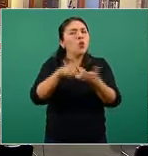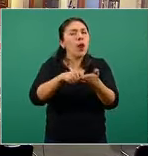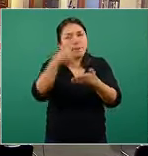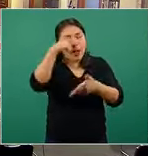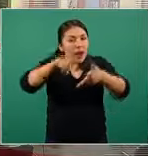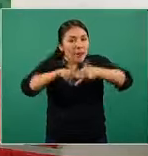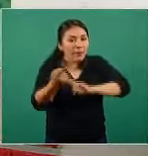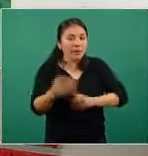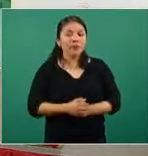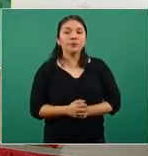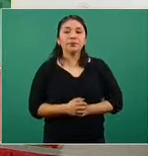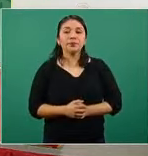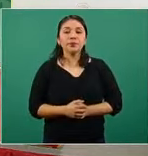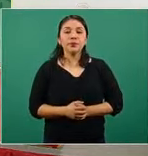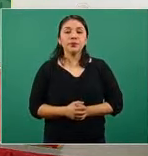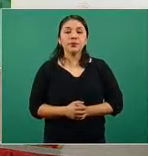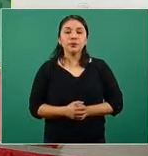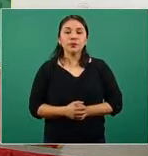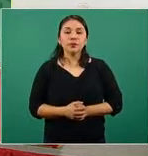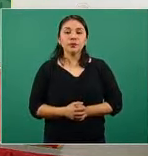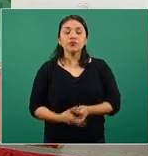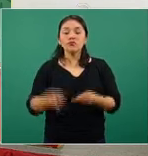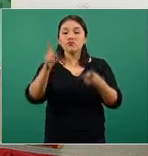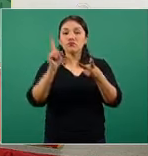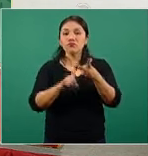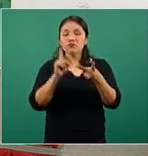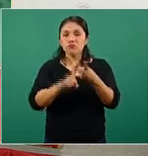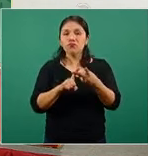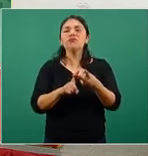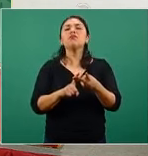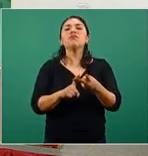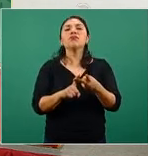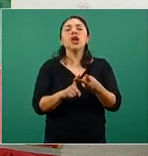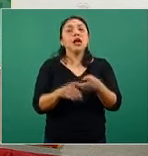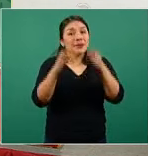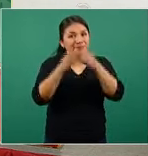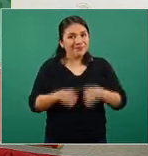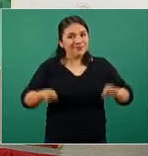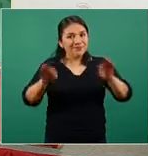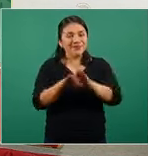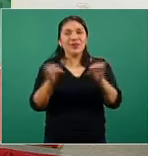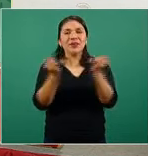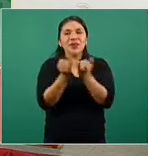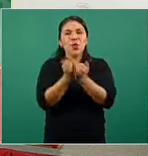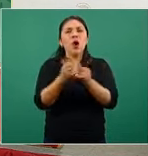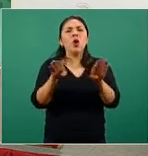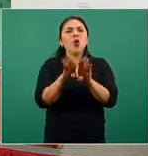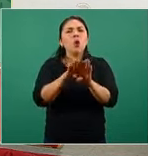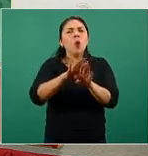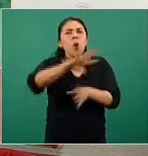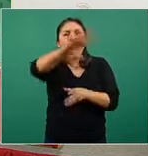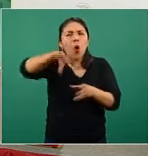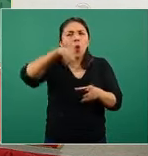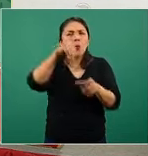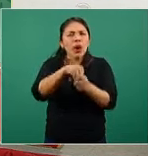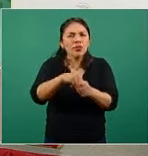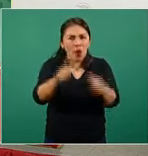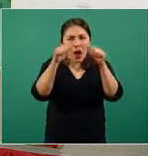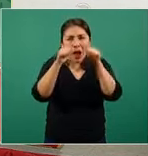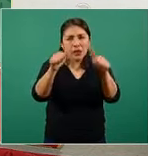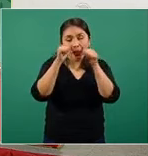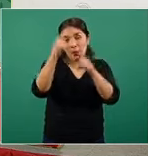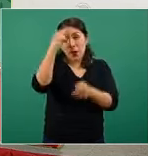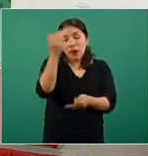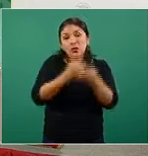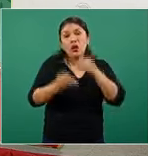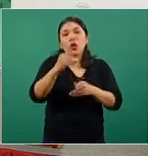arranque. La capacidad de cobertura también es muy importante y aquí estamos hablando la cobertura precisamente total de la